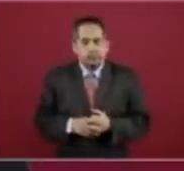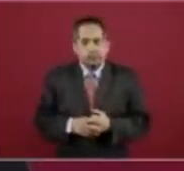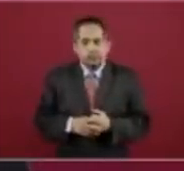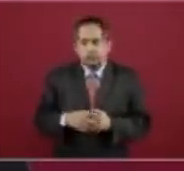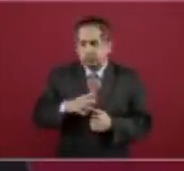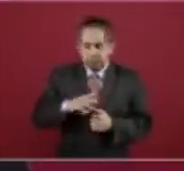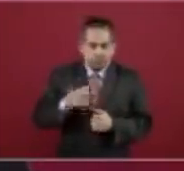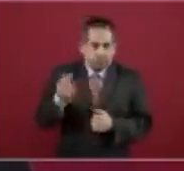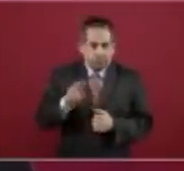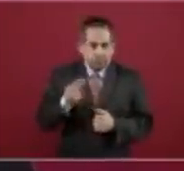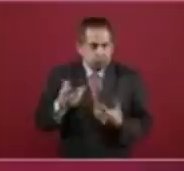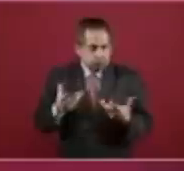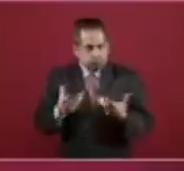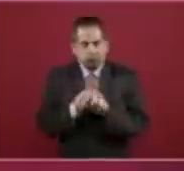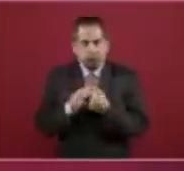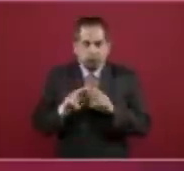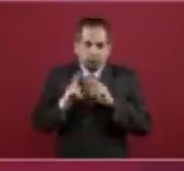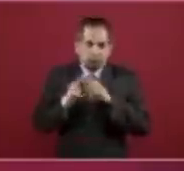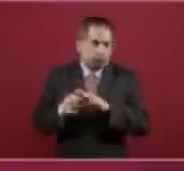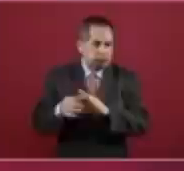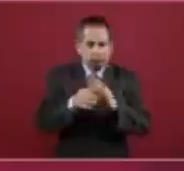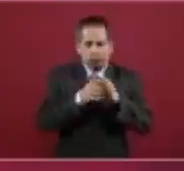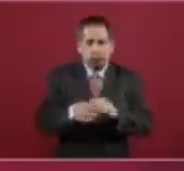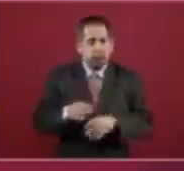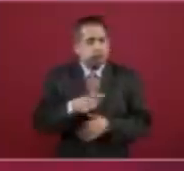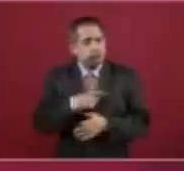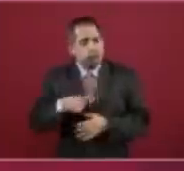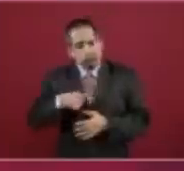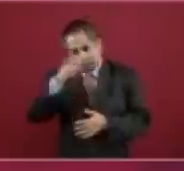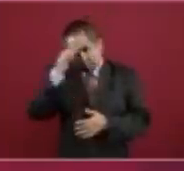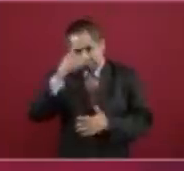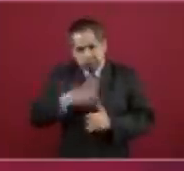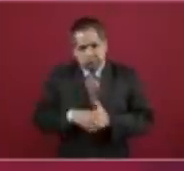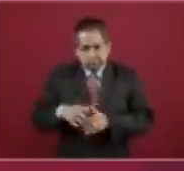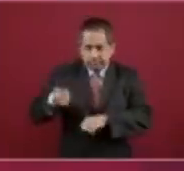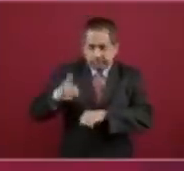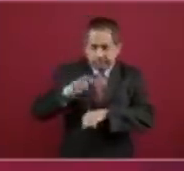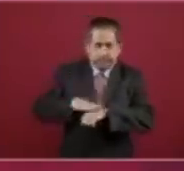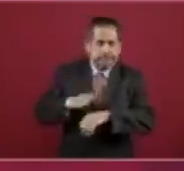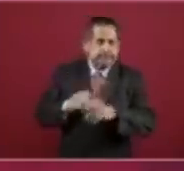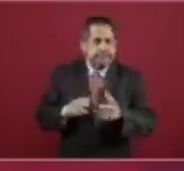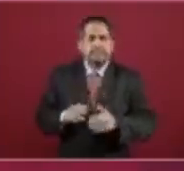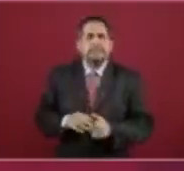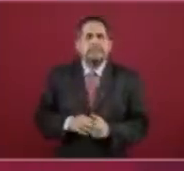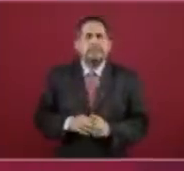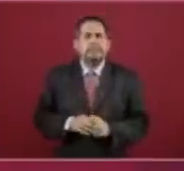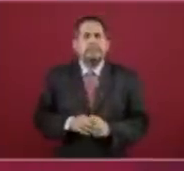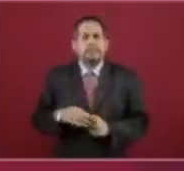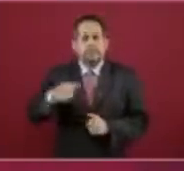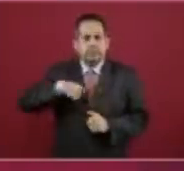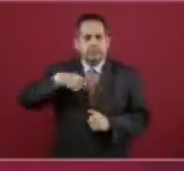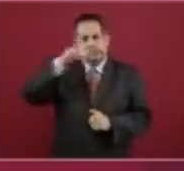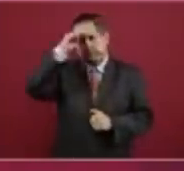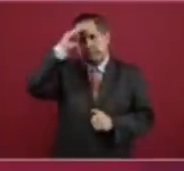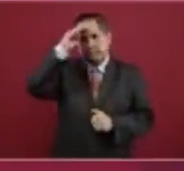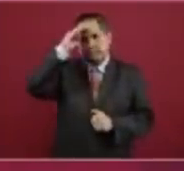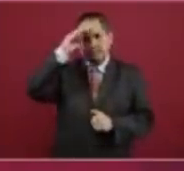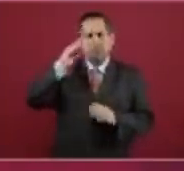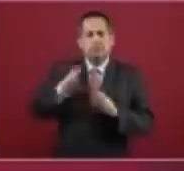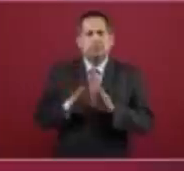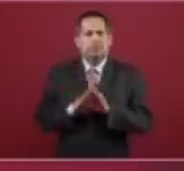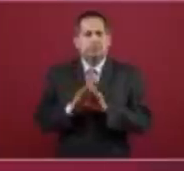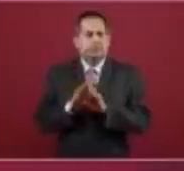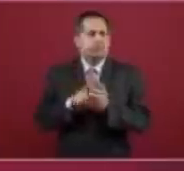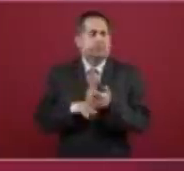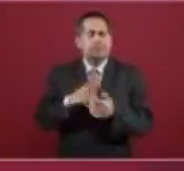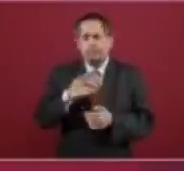Tenemos que unirnos. Acerca de la administración, consideramos que lo